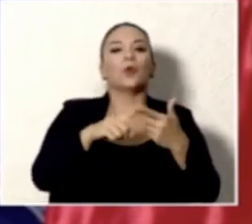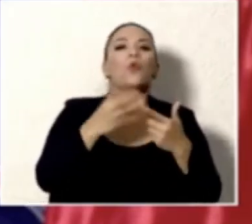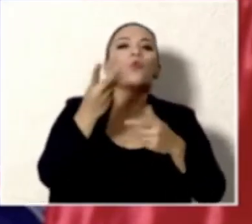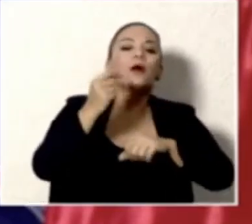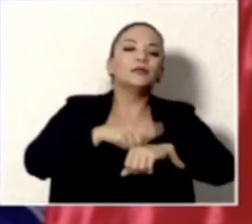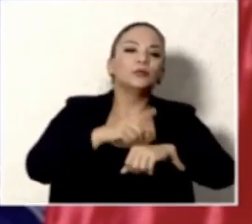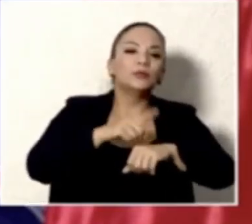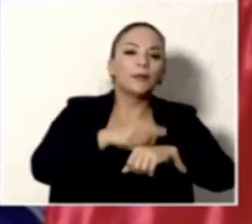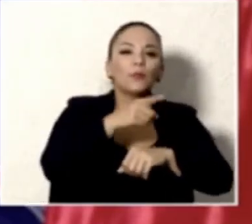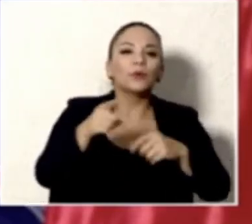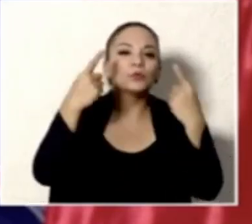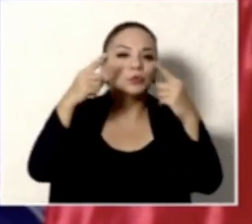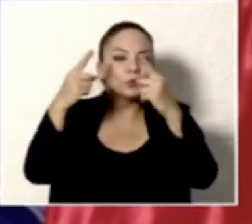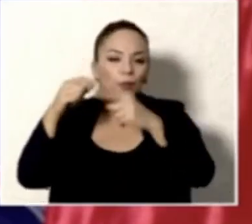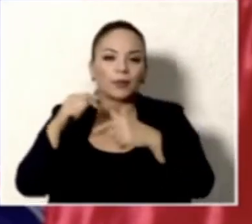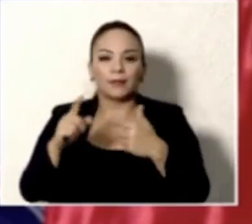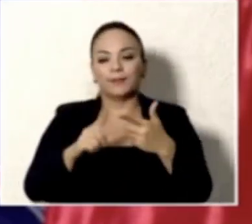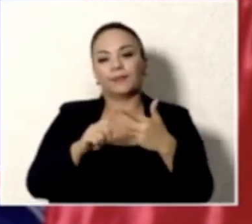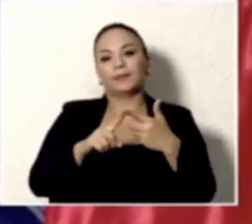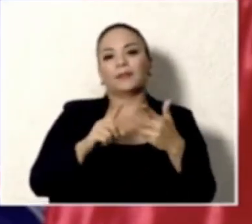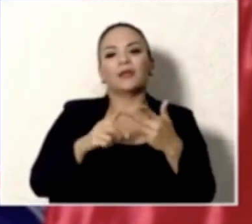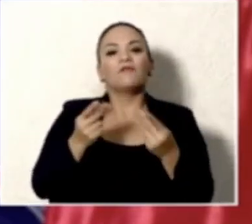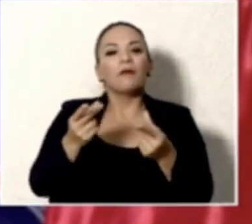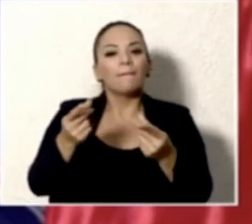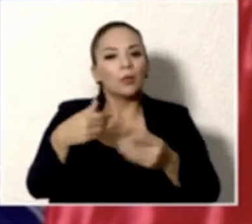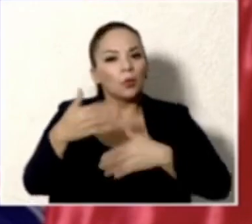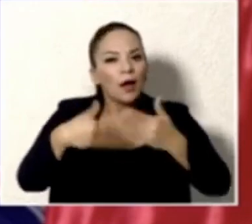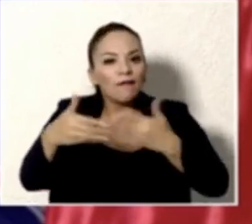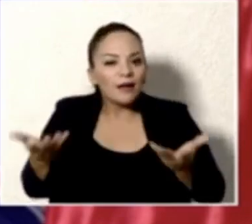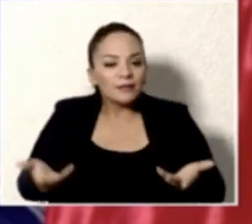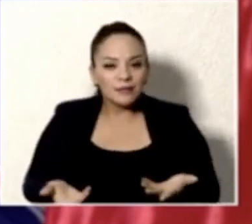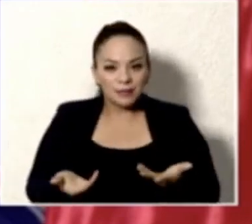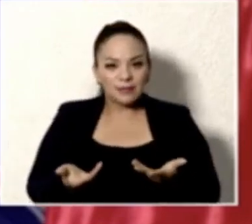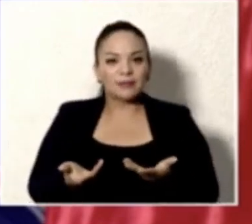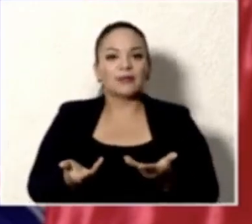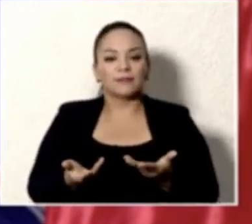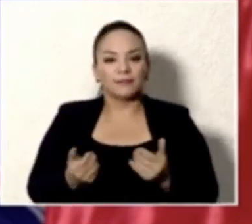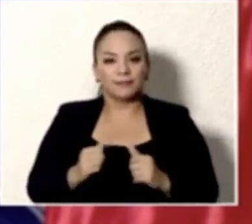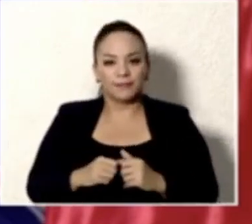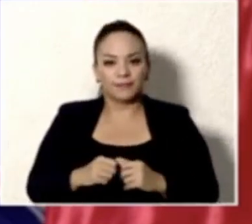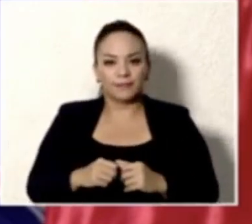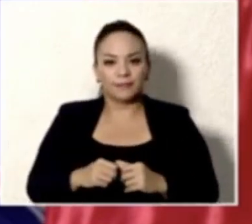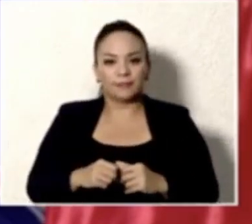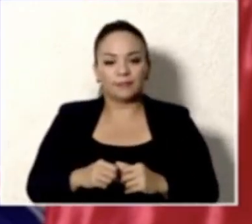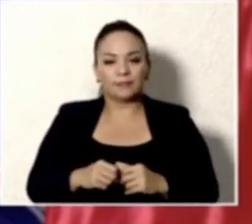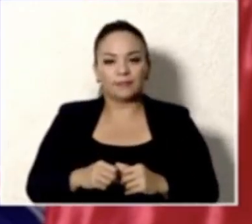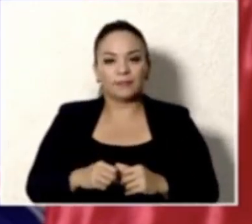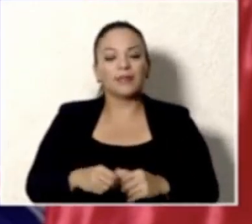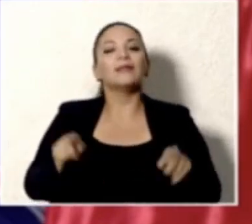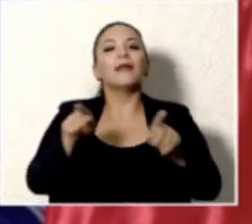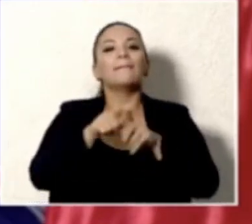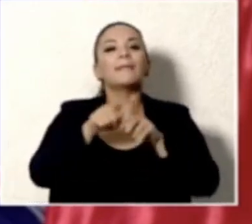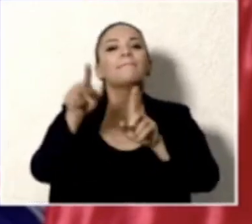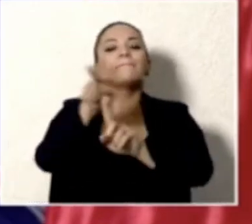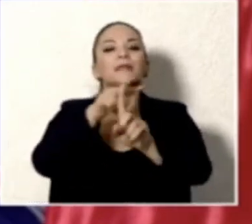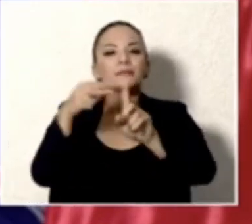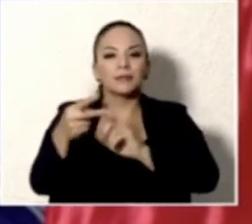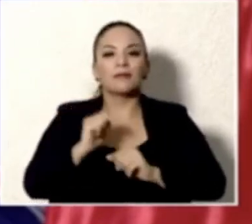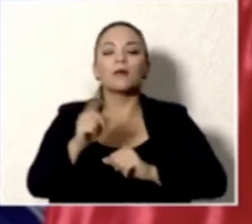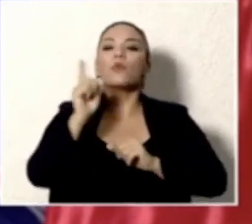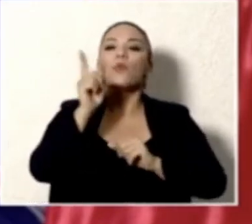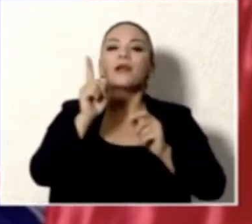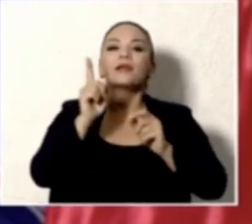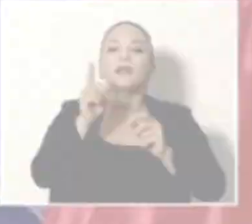lo logran y qué tan rápido va el avance. Y cuál es la perspectiva, cuál es